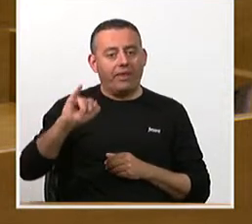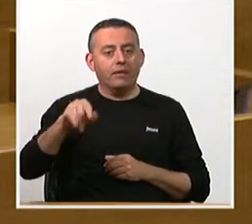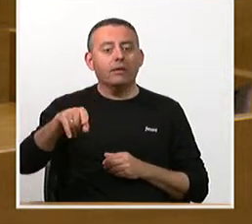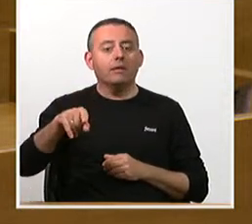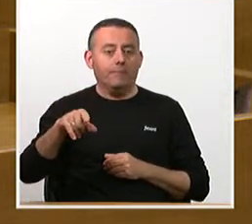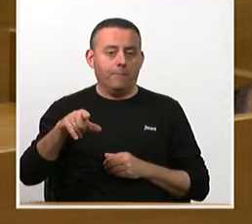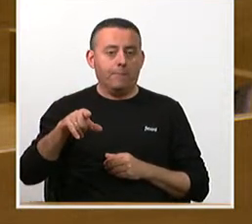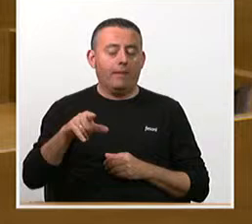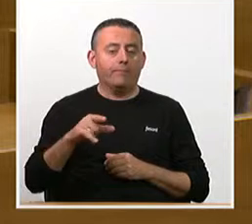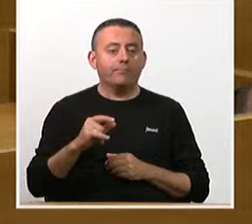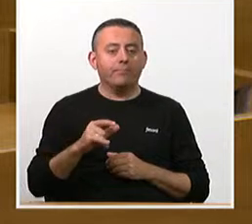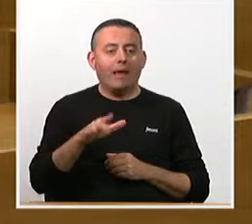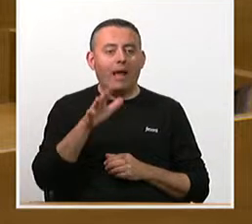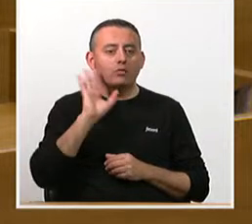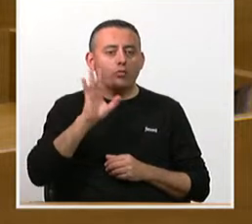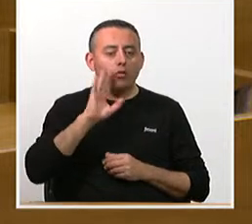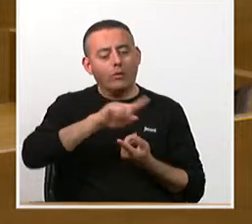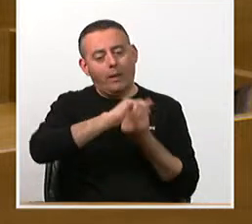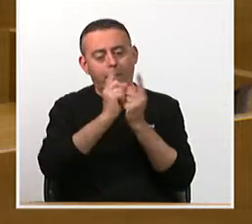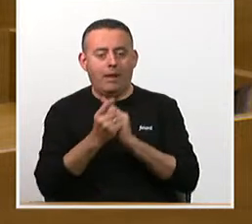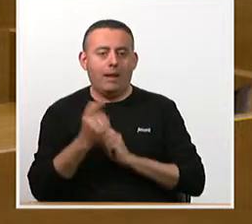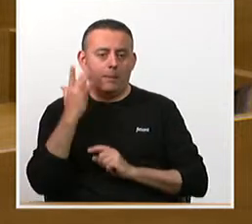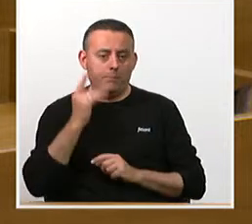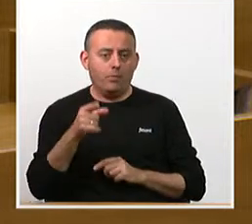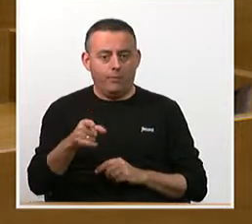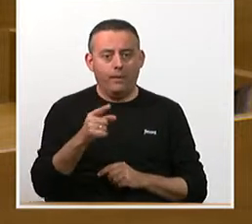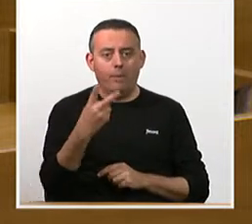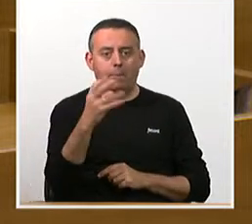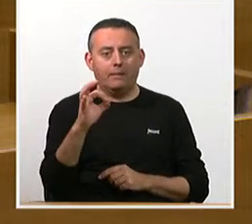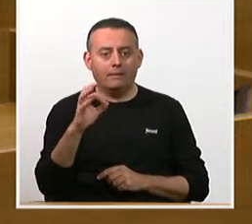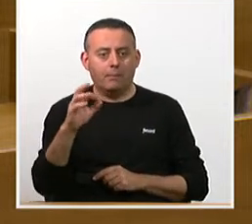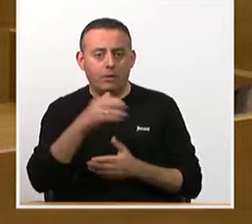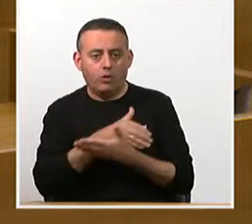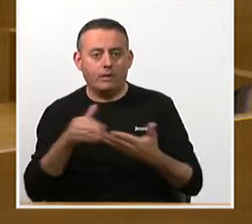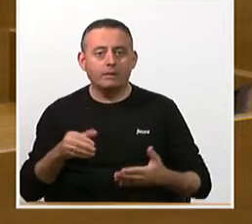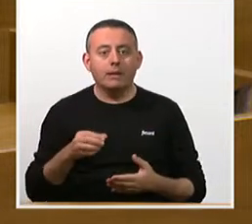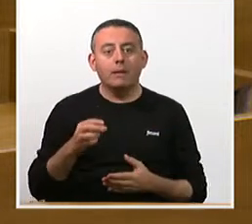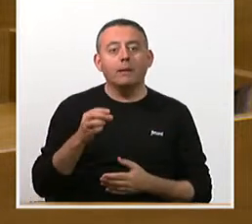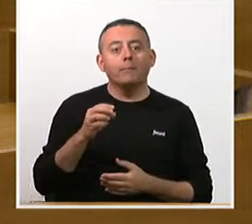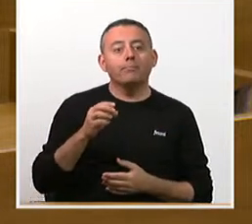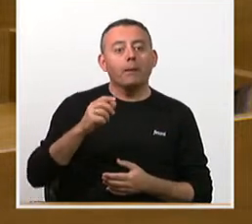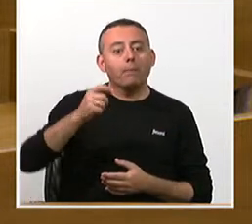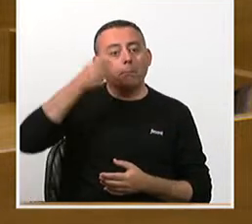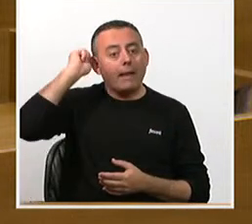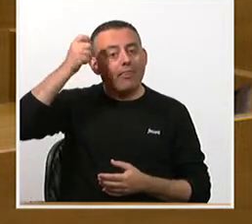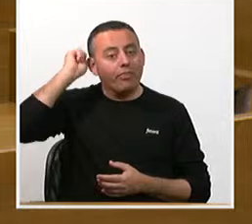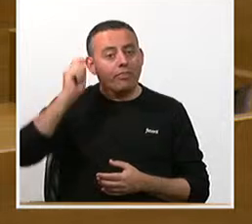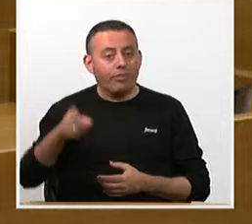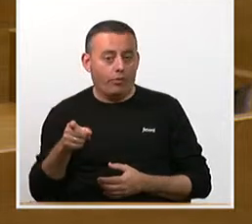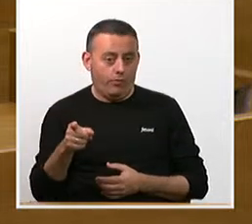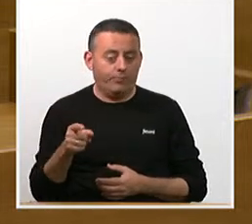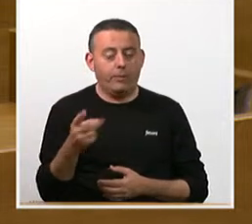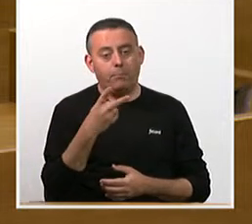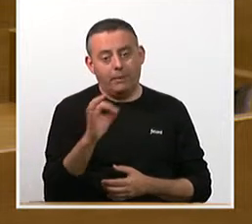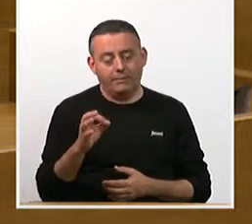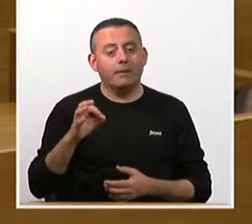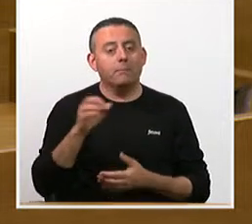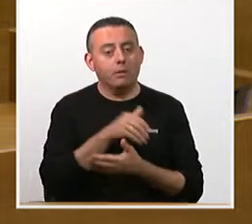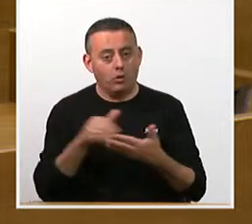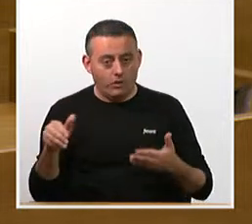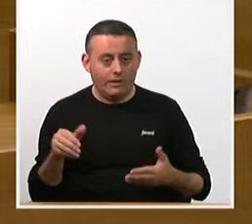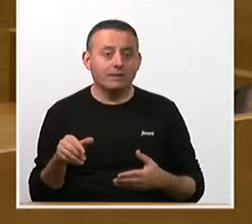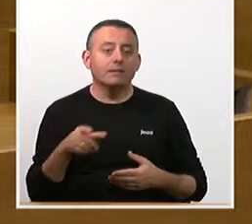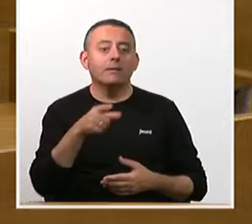20 millones de euros obras de reforma en la depuradora de Pinedo 30 millones de euros o la nueva depuradora de chest chiva 21 millones de